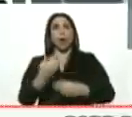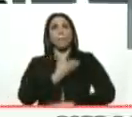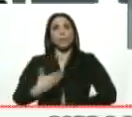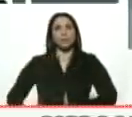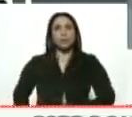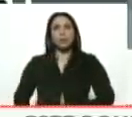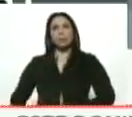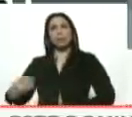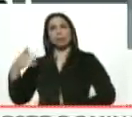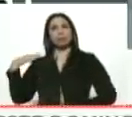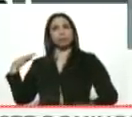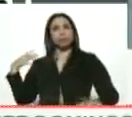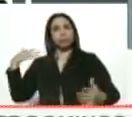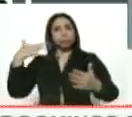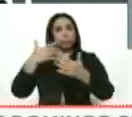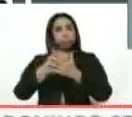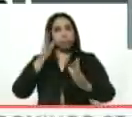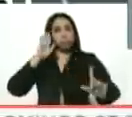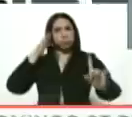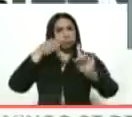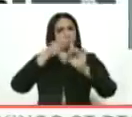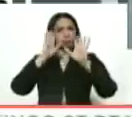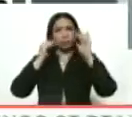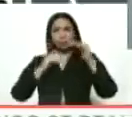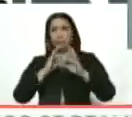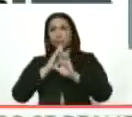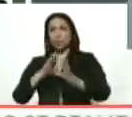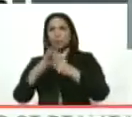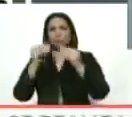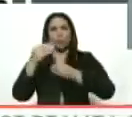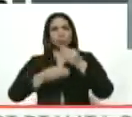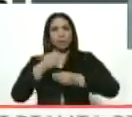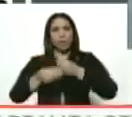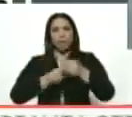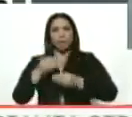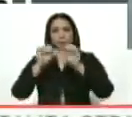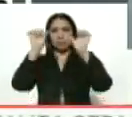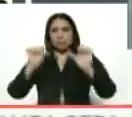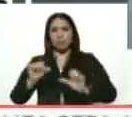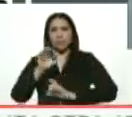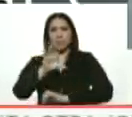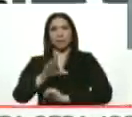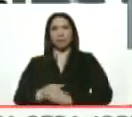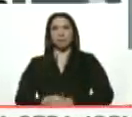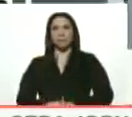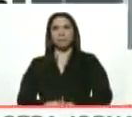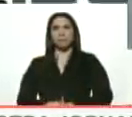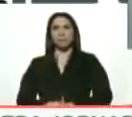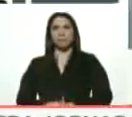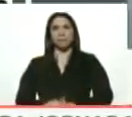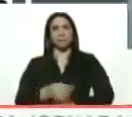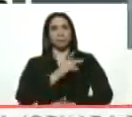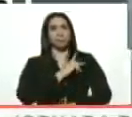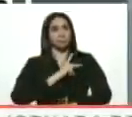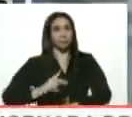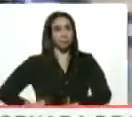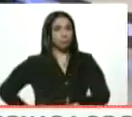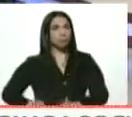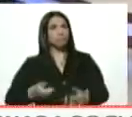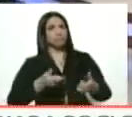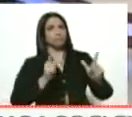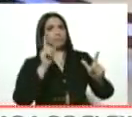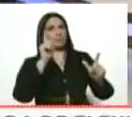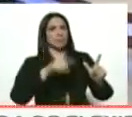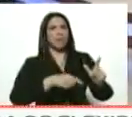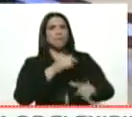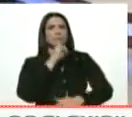venido atendiendo todas las respuestas y las encuestas que se hacen en la plataforma Patria. Vicepresidenta, si me lo permite, ha sido